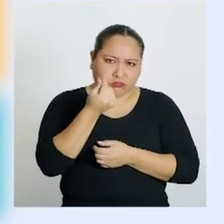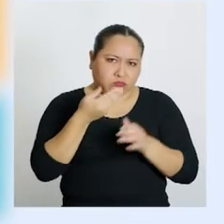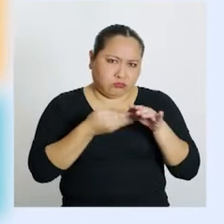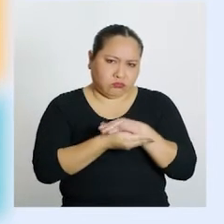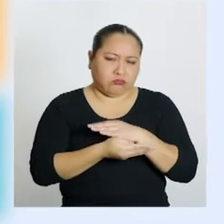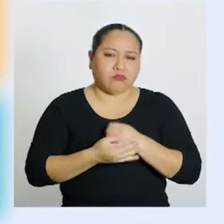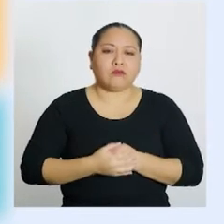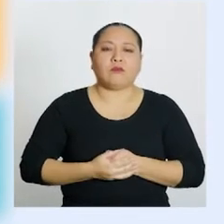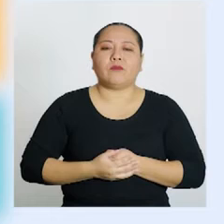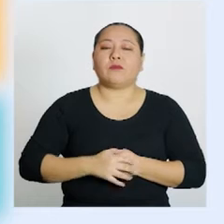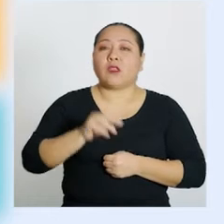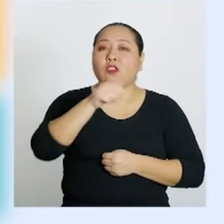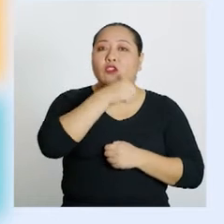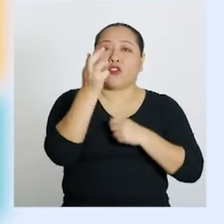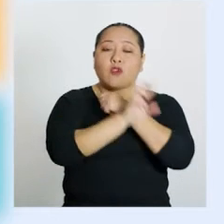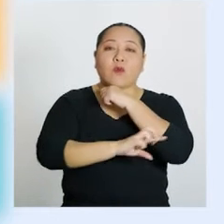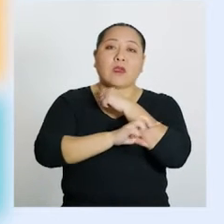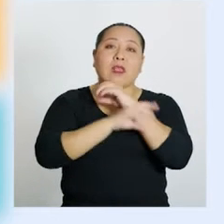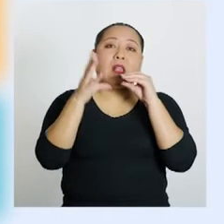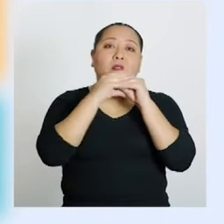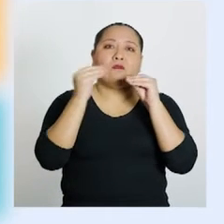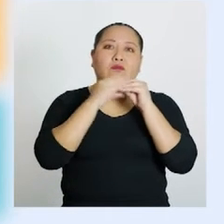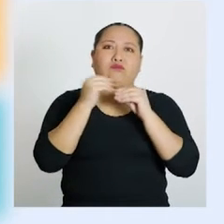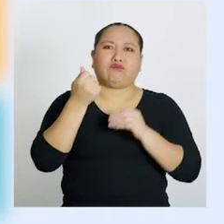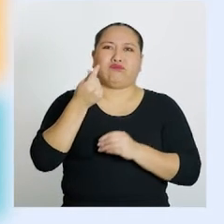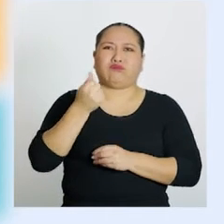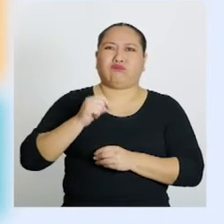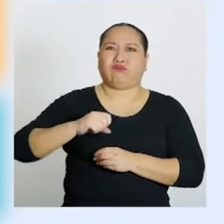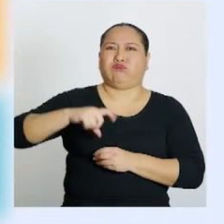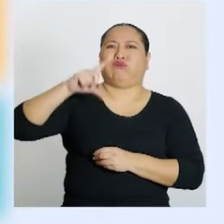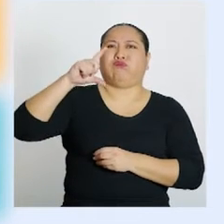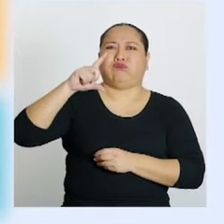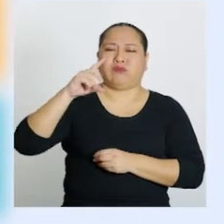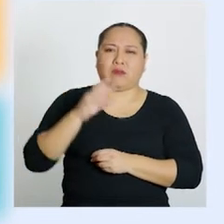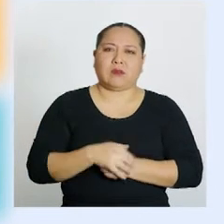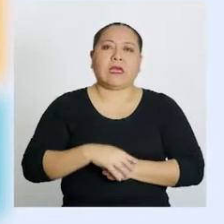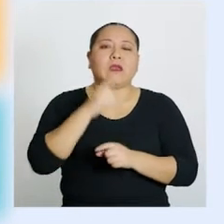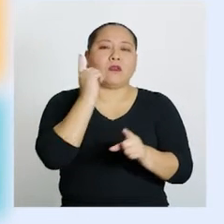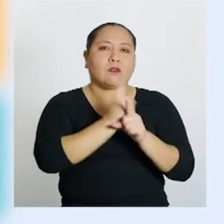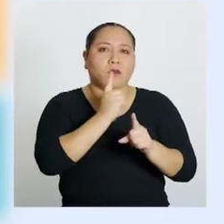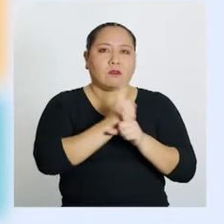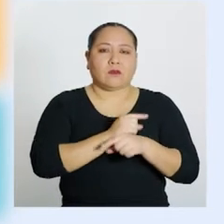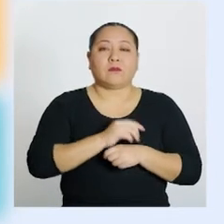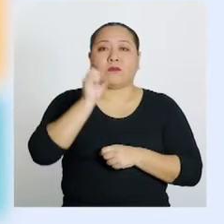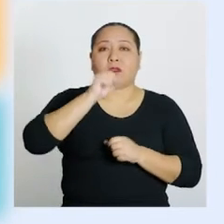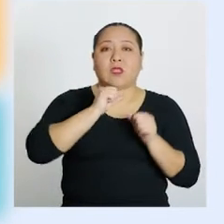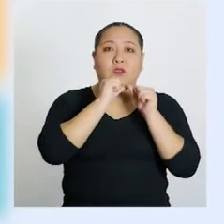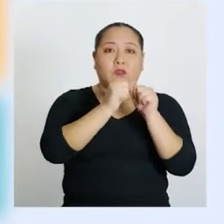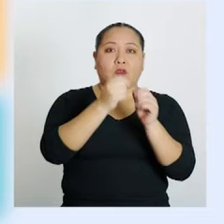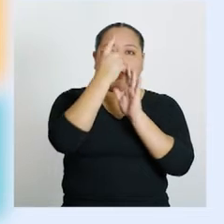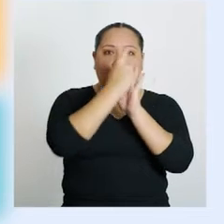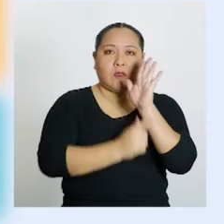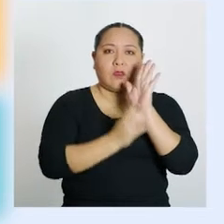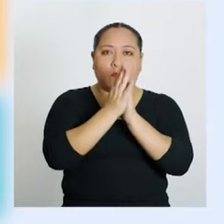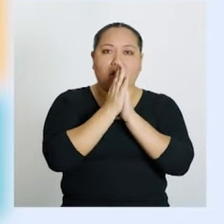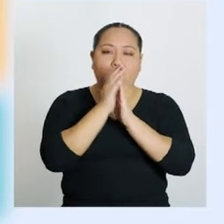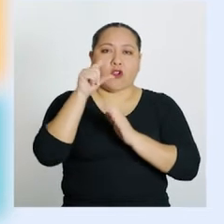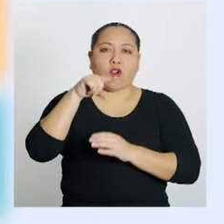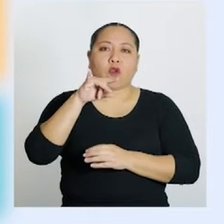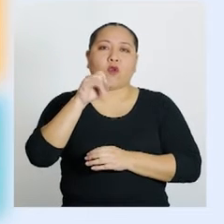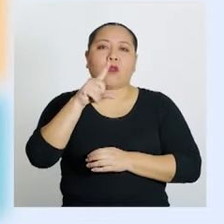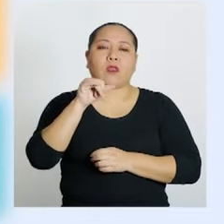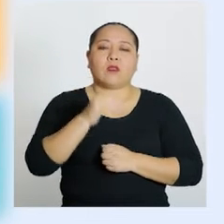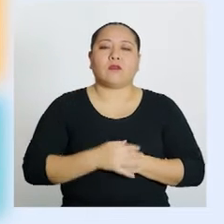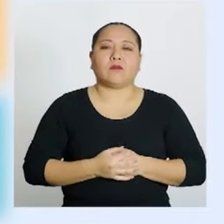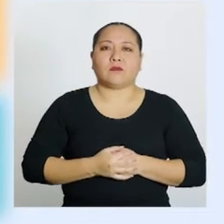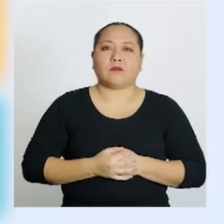accesibles. En otros países la fruta es carísima. Así es. Sigue con la lista, por favor,